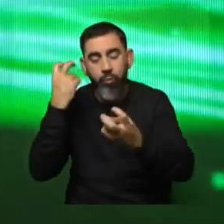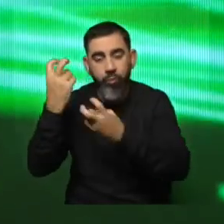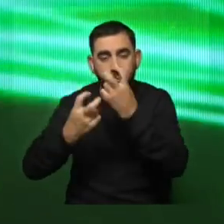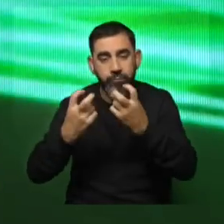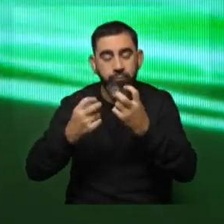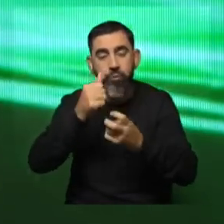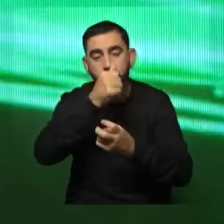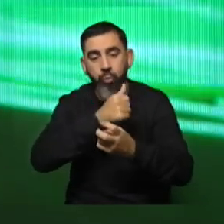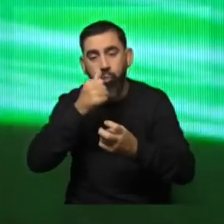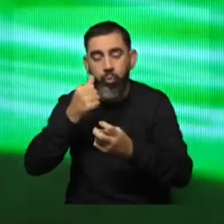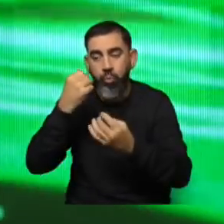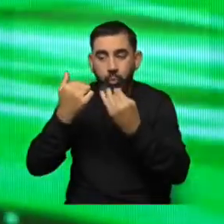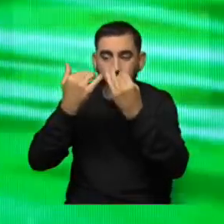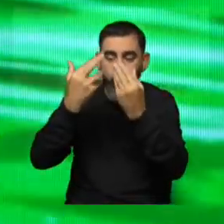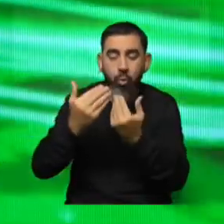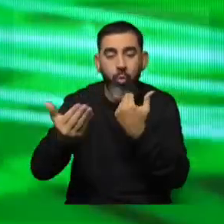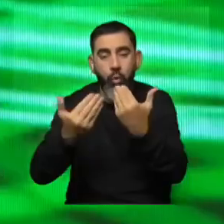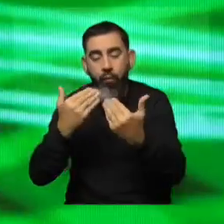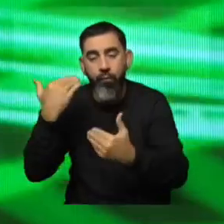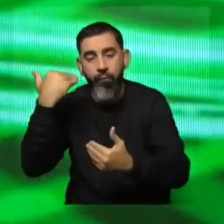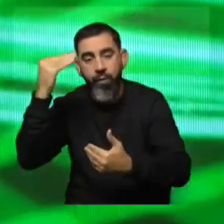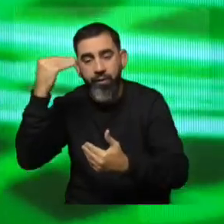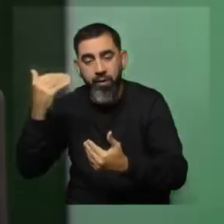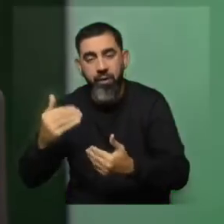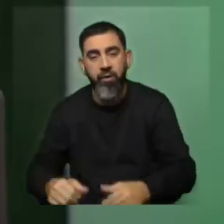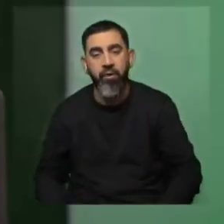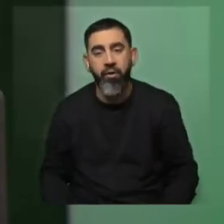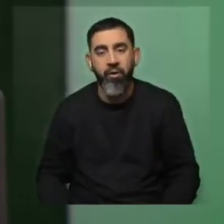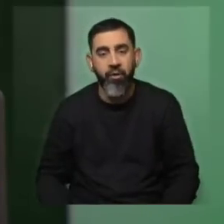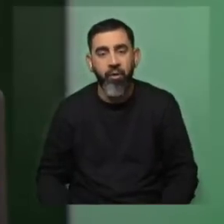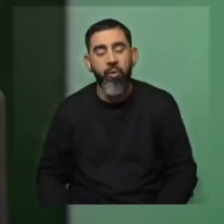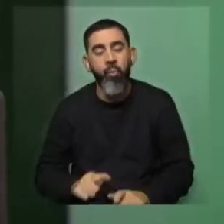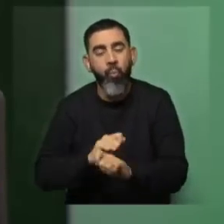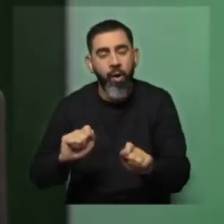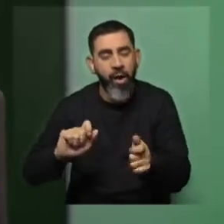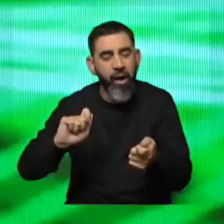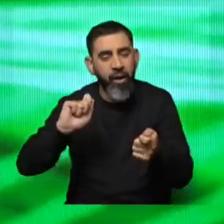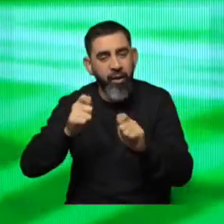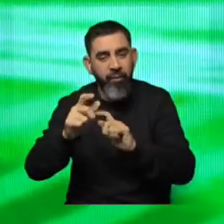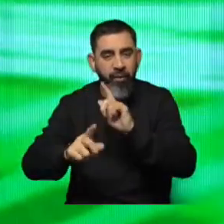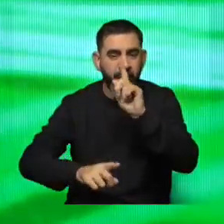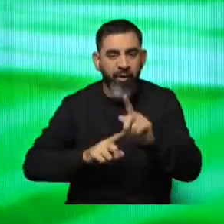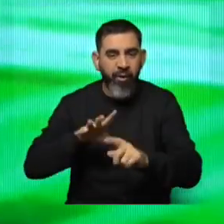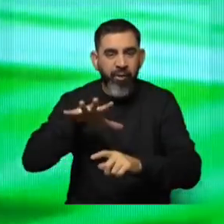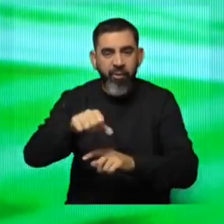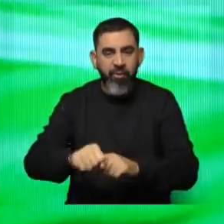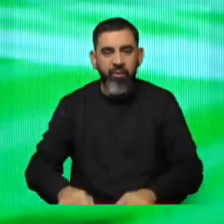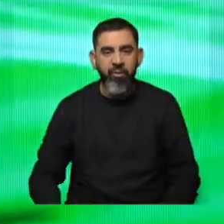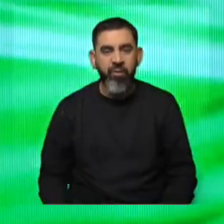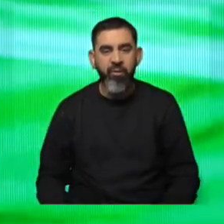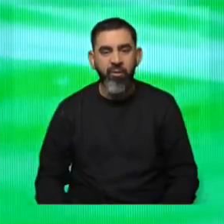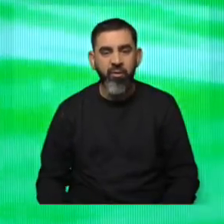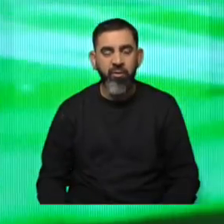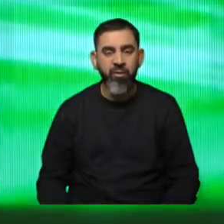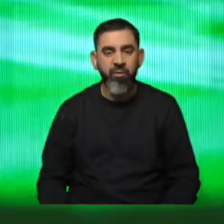este Buscar las soluciones conversar con las autoridades ver programar algunas de las y lo que lo que lo que se pudo hacer digamos